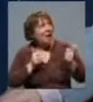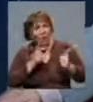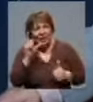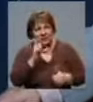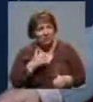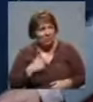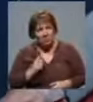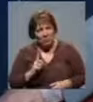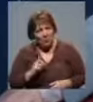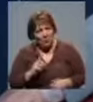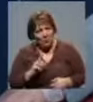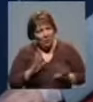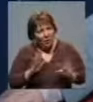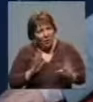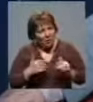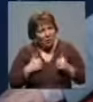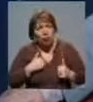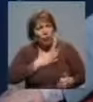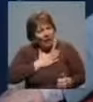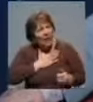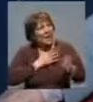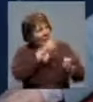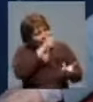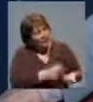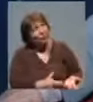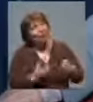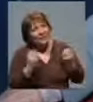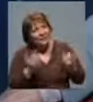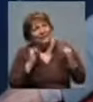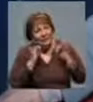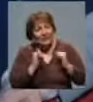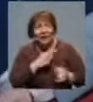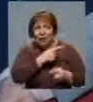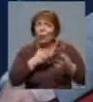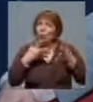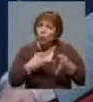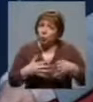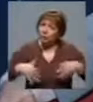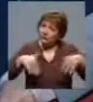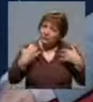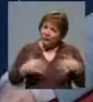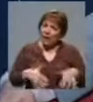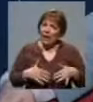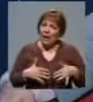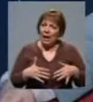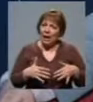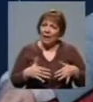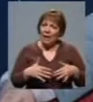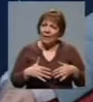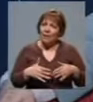la presidenta Argentina yo lo aprecio La aprecio como persona ella ha tenido que luchar este